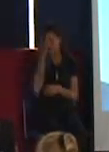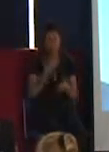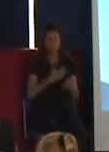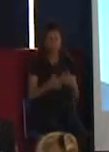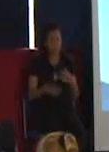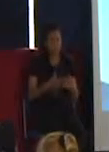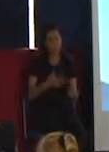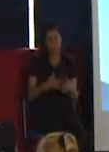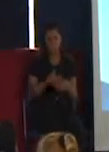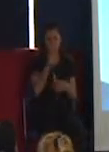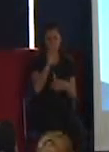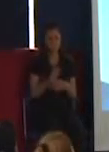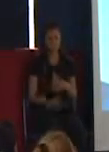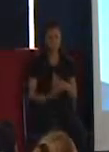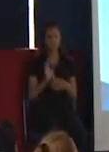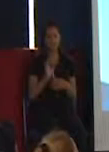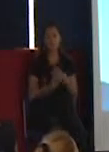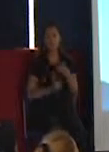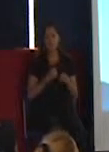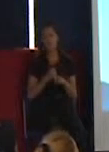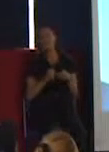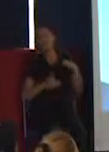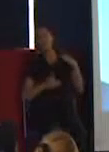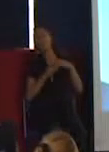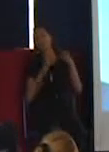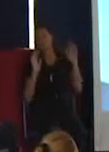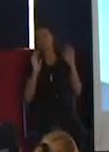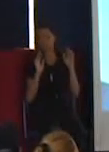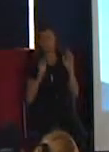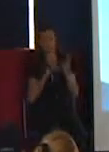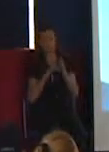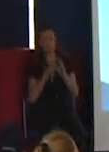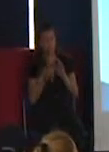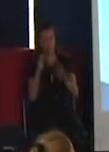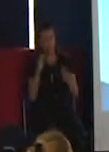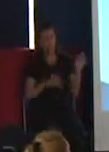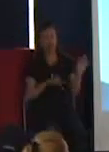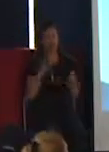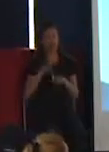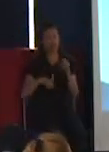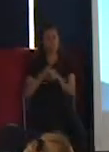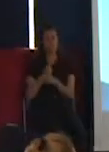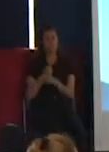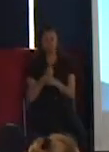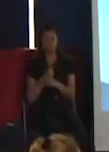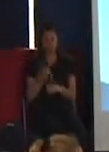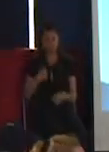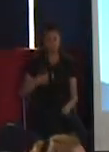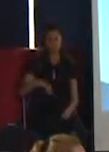una persona tenga una cierta edad, no quiere decir que no esté apta para laborar,